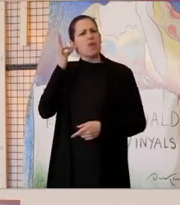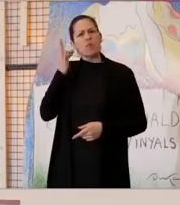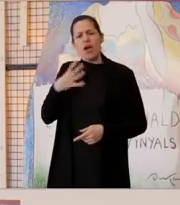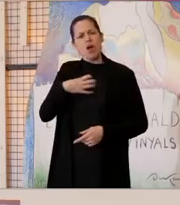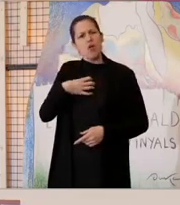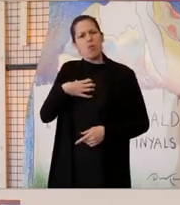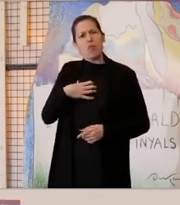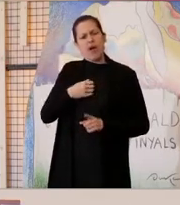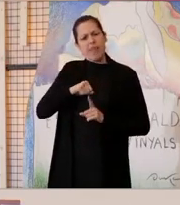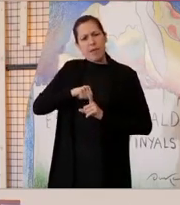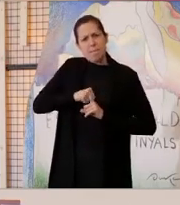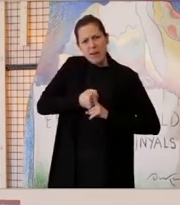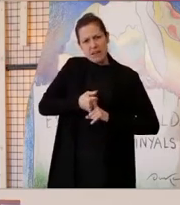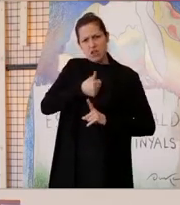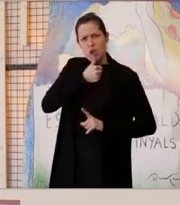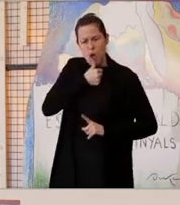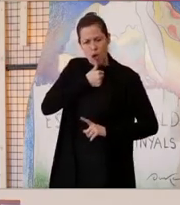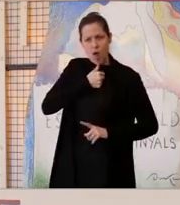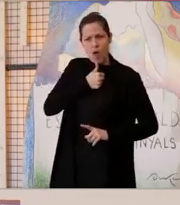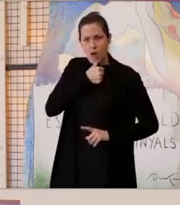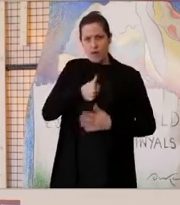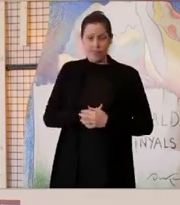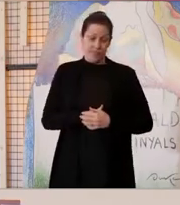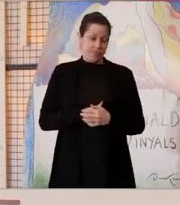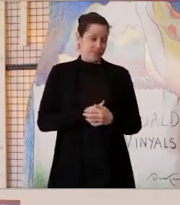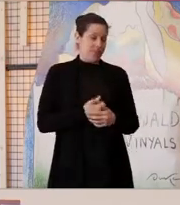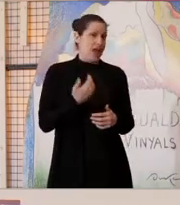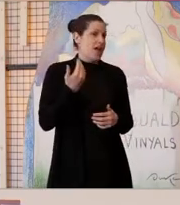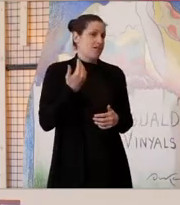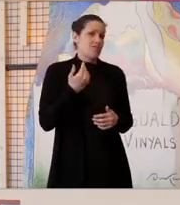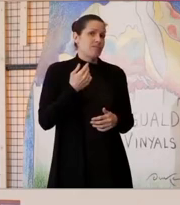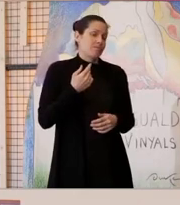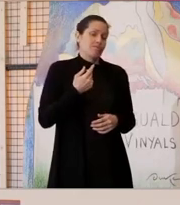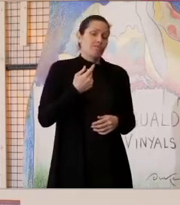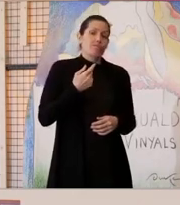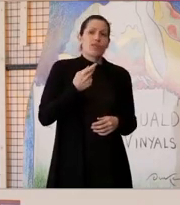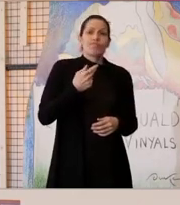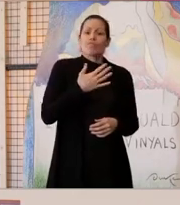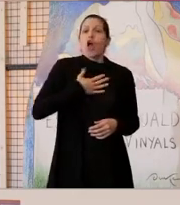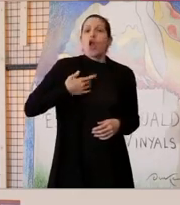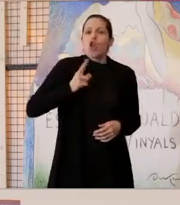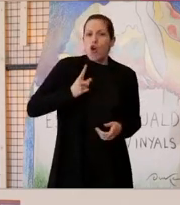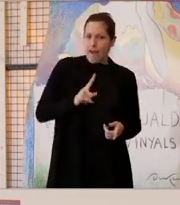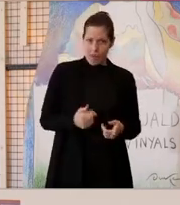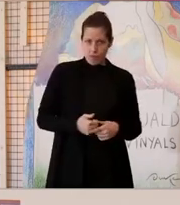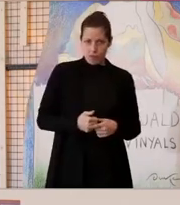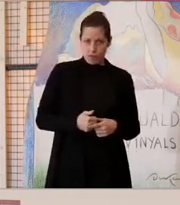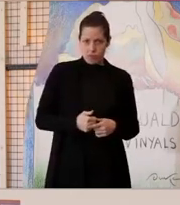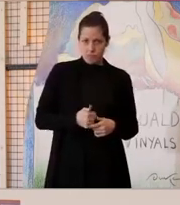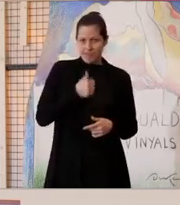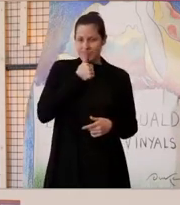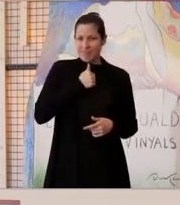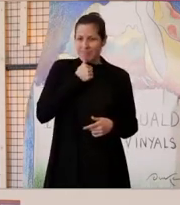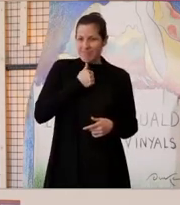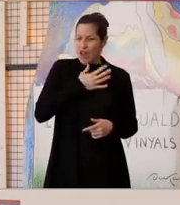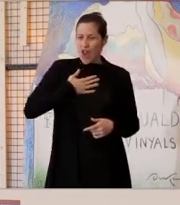claro no queremos la acaba de decir A eso le estoy dando muchas vueltas en el último tiempo